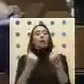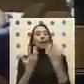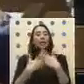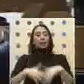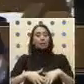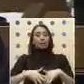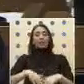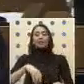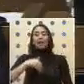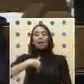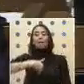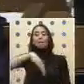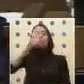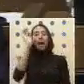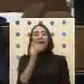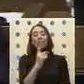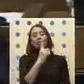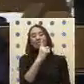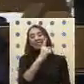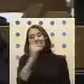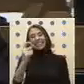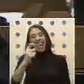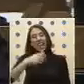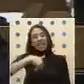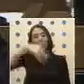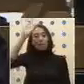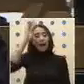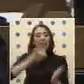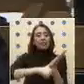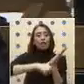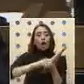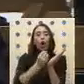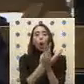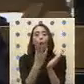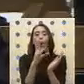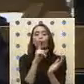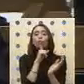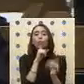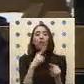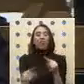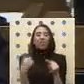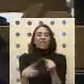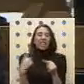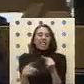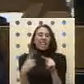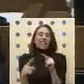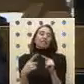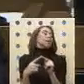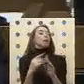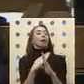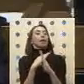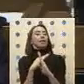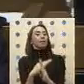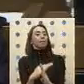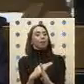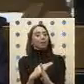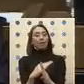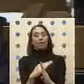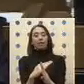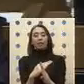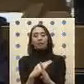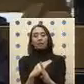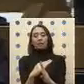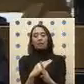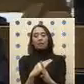que llegaron a tener más de 100 y tantos RUTs distintos para impedir justamente